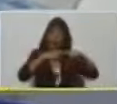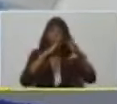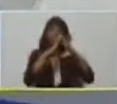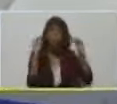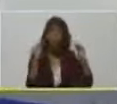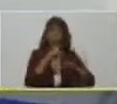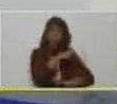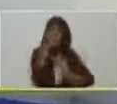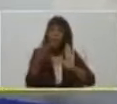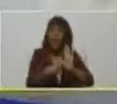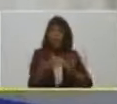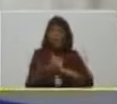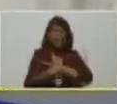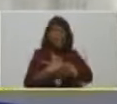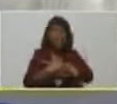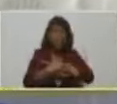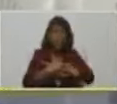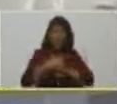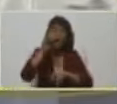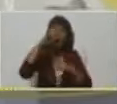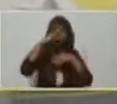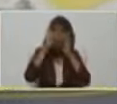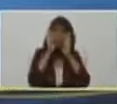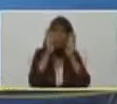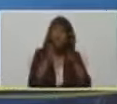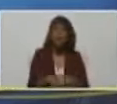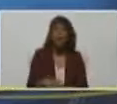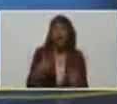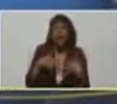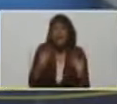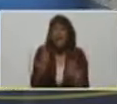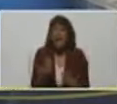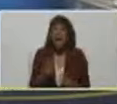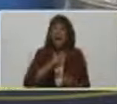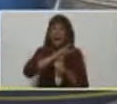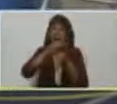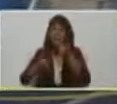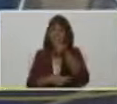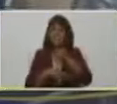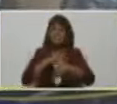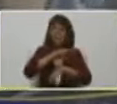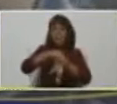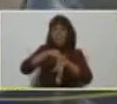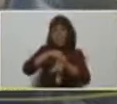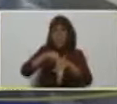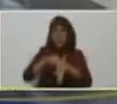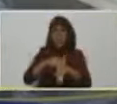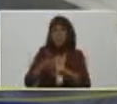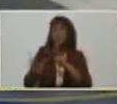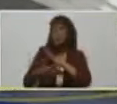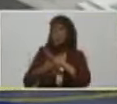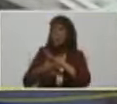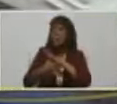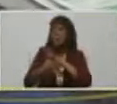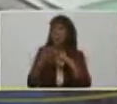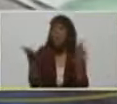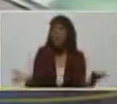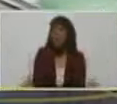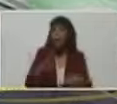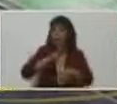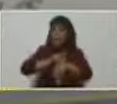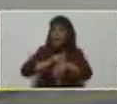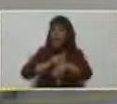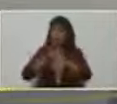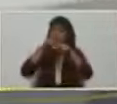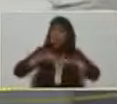todo el equipamiento necesario. Yo quisiera que nuestro viceministro pues nos hablara de todo ese equipamiento que se hizo